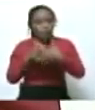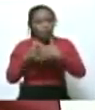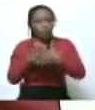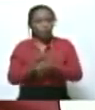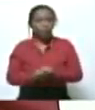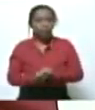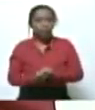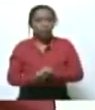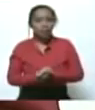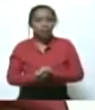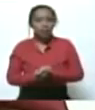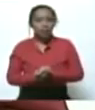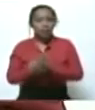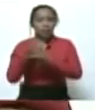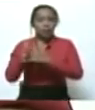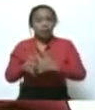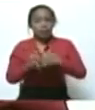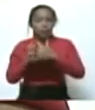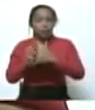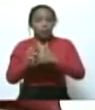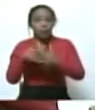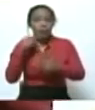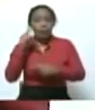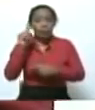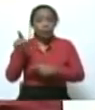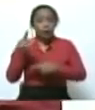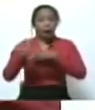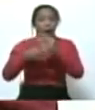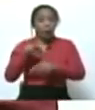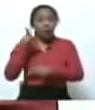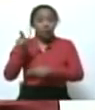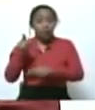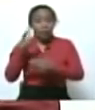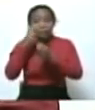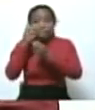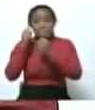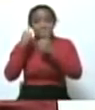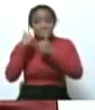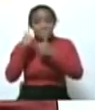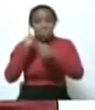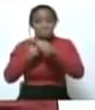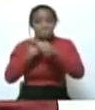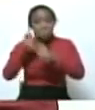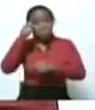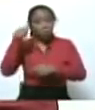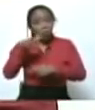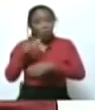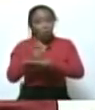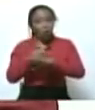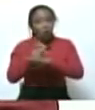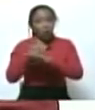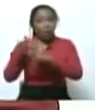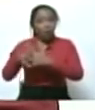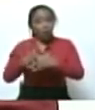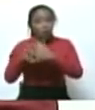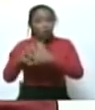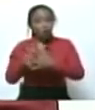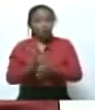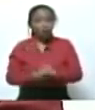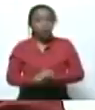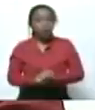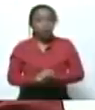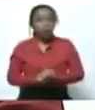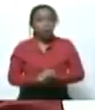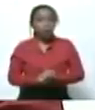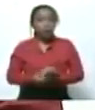y el enviado norteamericano le dijo, mire presidente, haga esto y usted será bien visto por el pueblo, por el gobierno norteamericano.